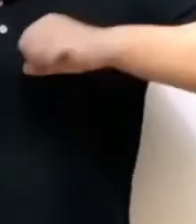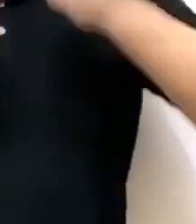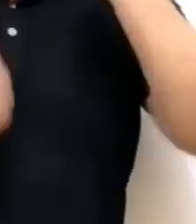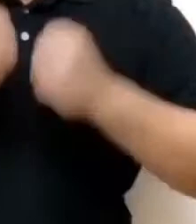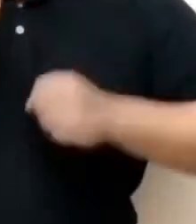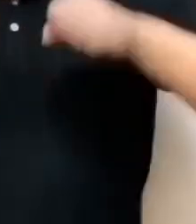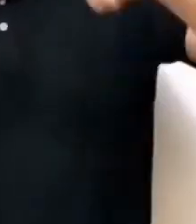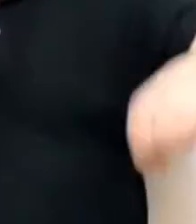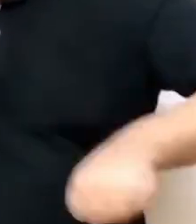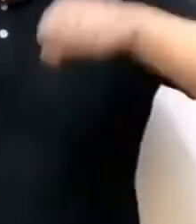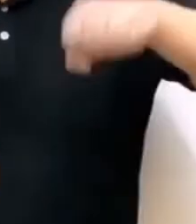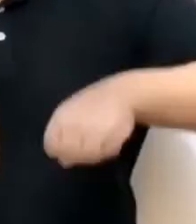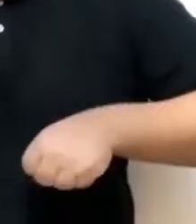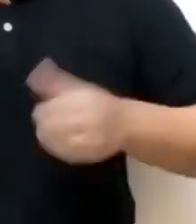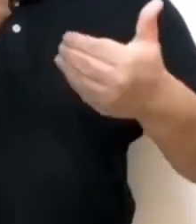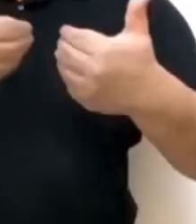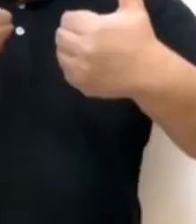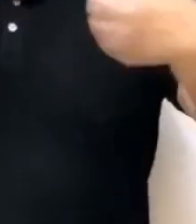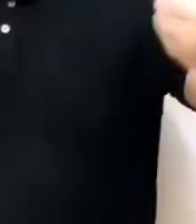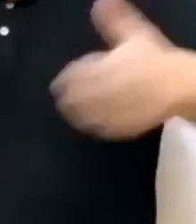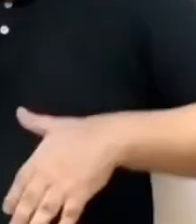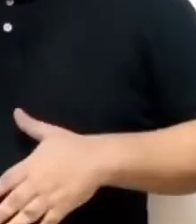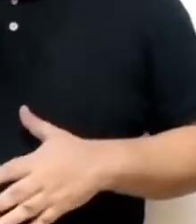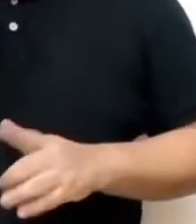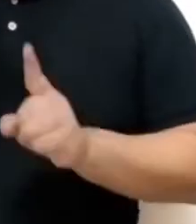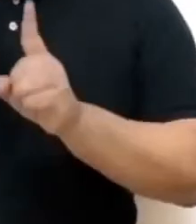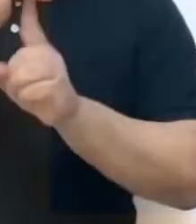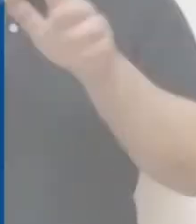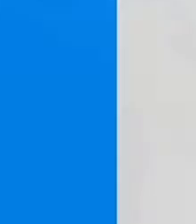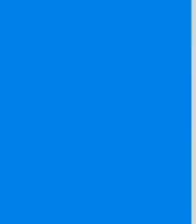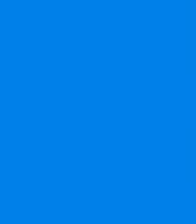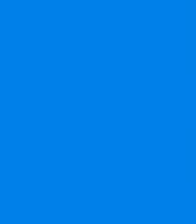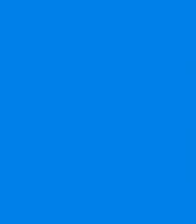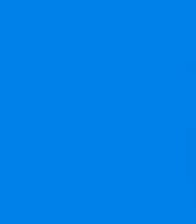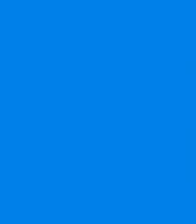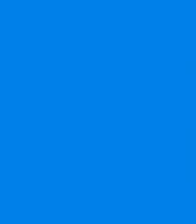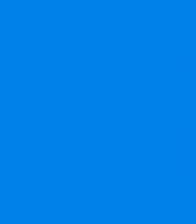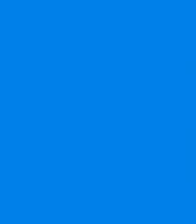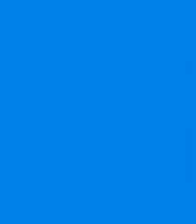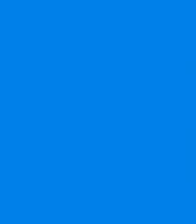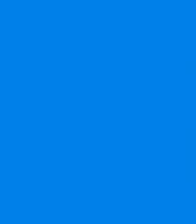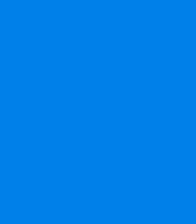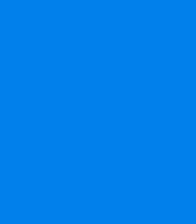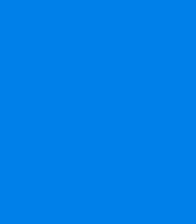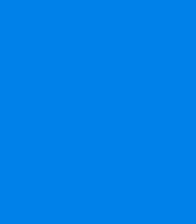o manejas bicicleta, la distancia no debe ser menor a los 5 metros.